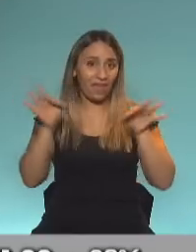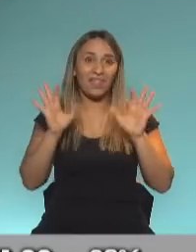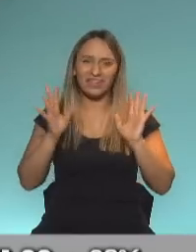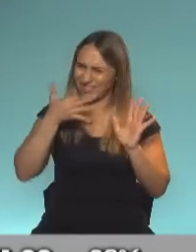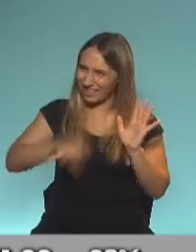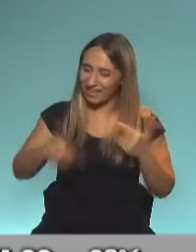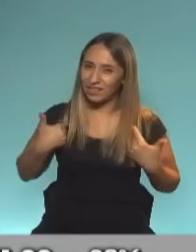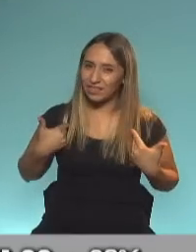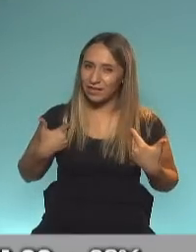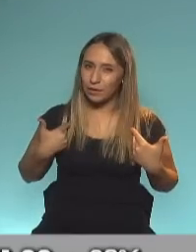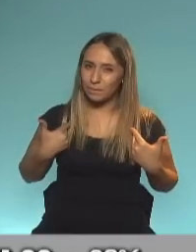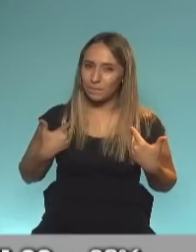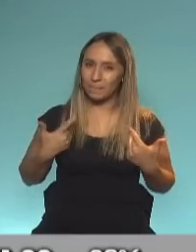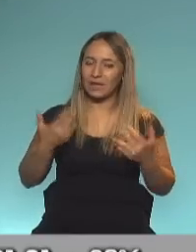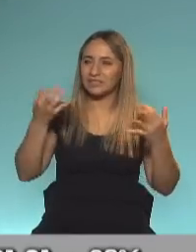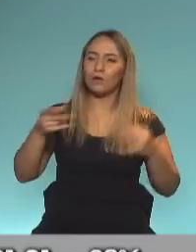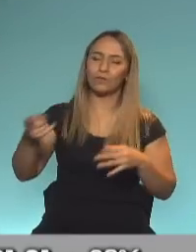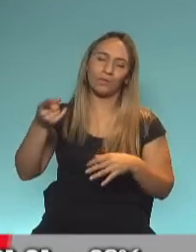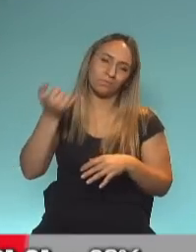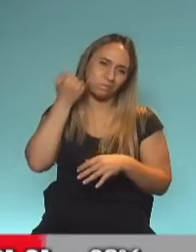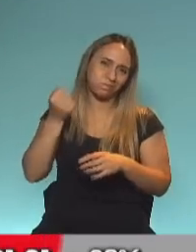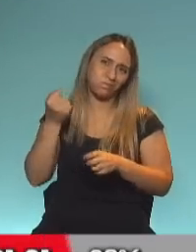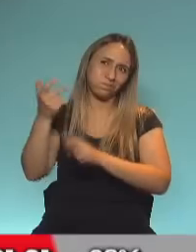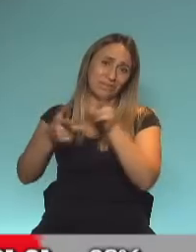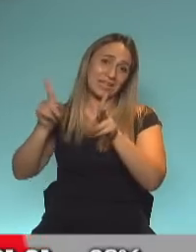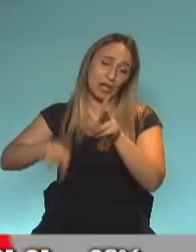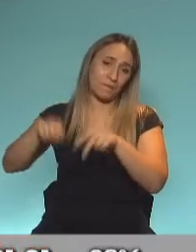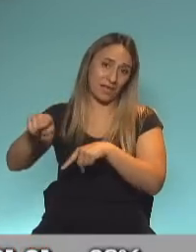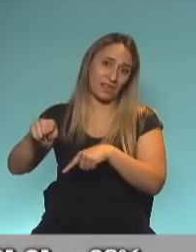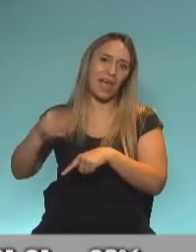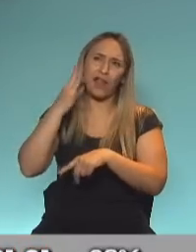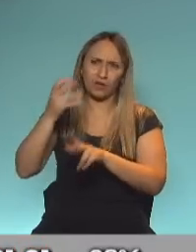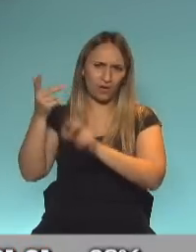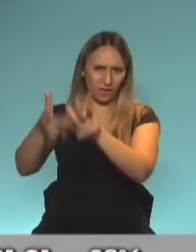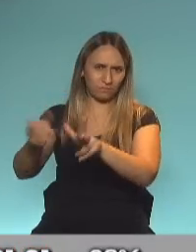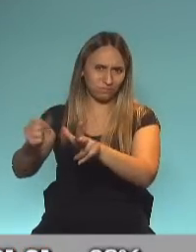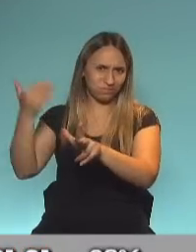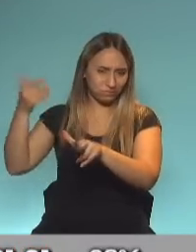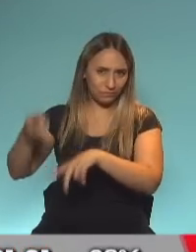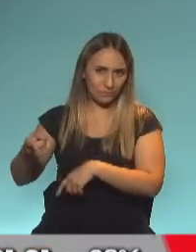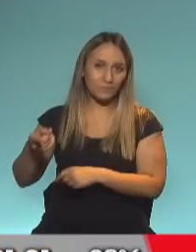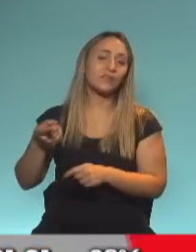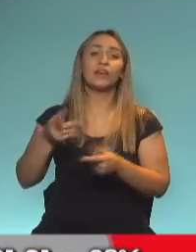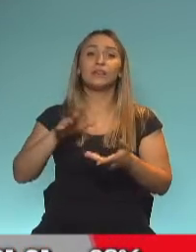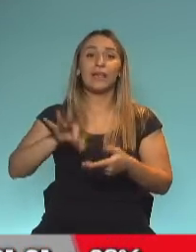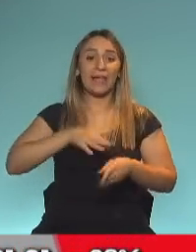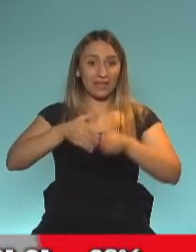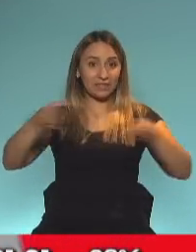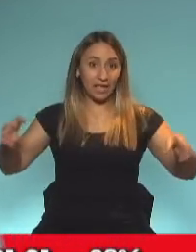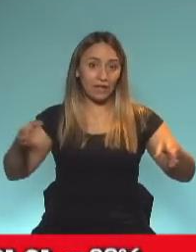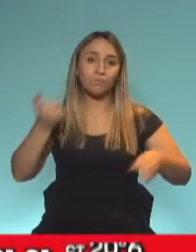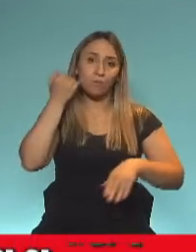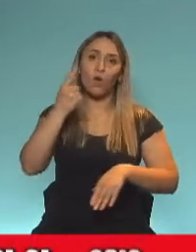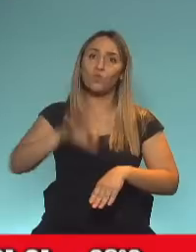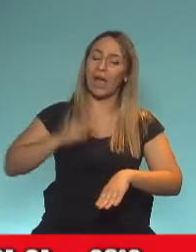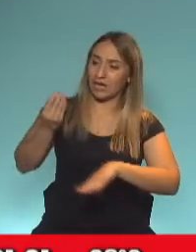Entiende el planteo y supongo que lo habrá escuchado y creo que usted también comentó eso, ¿no? Cómo durante este año, con un año